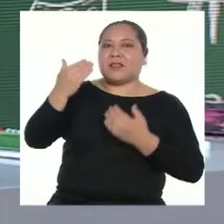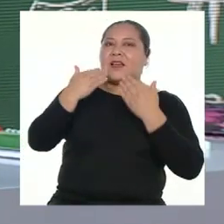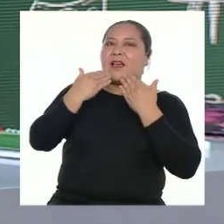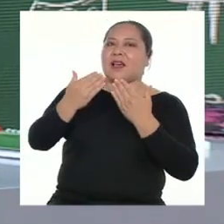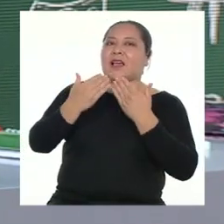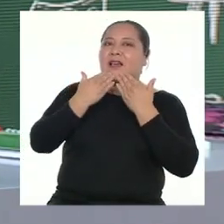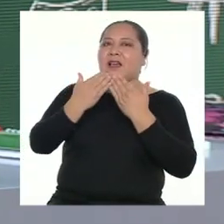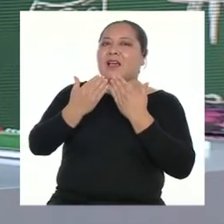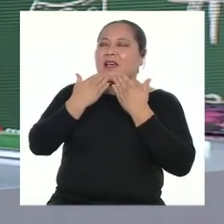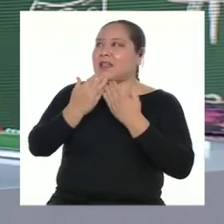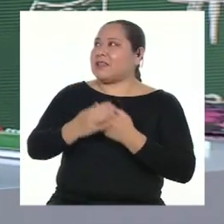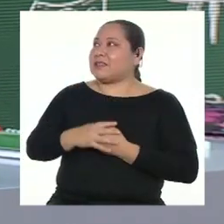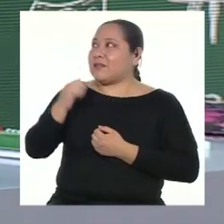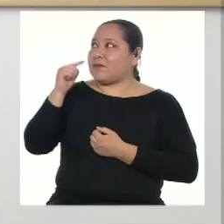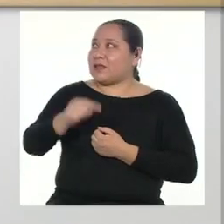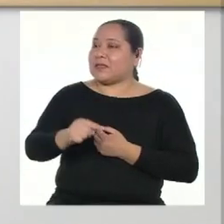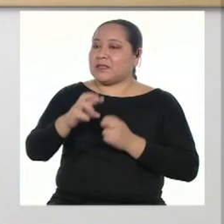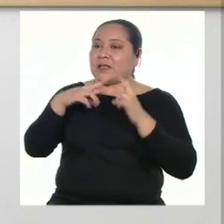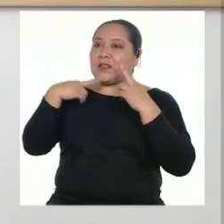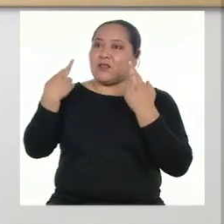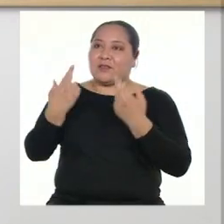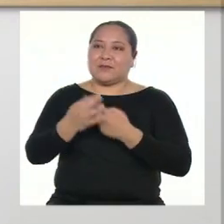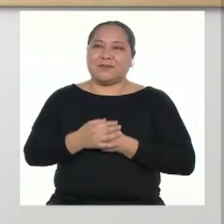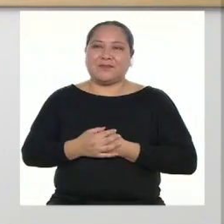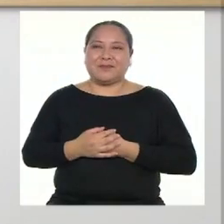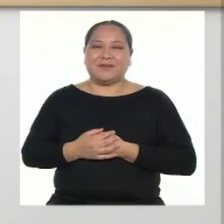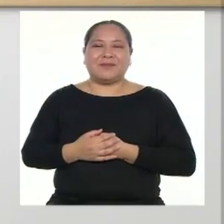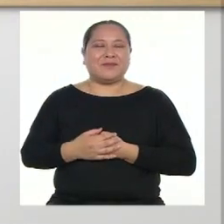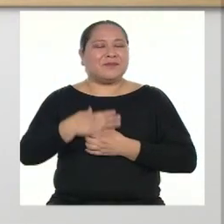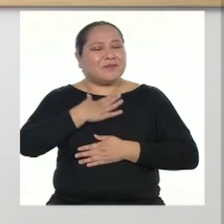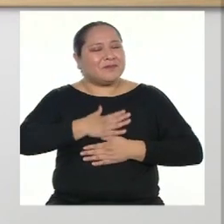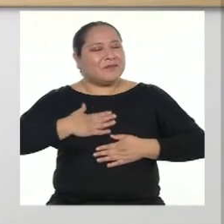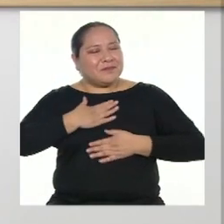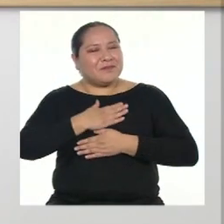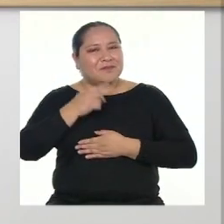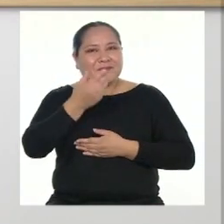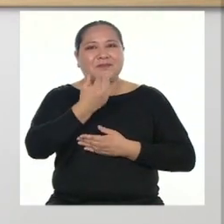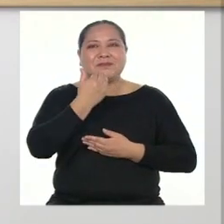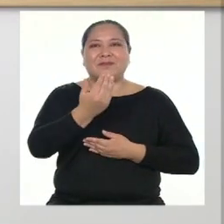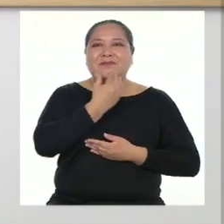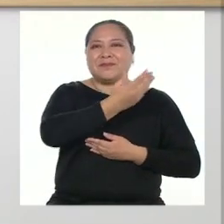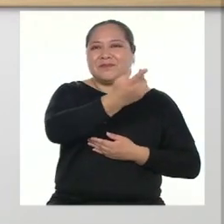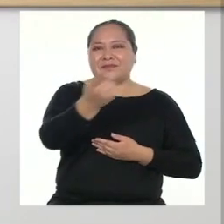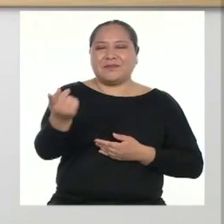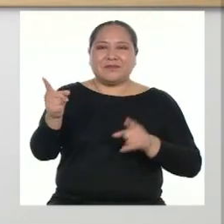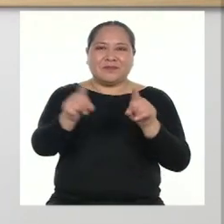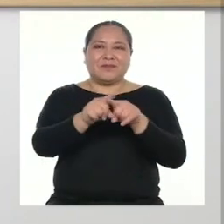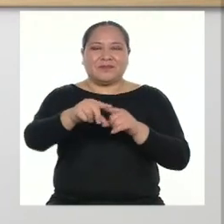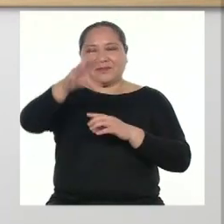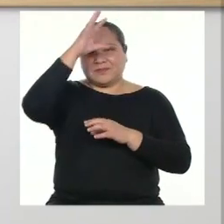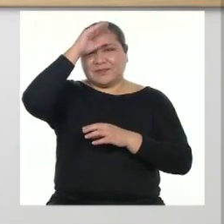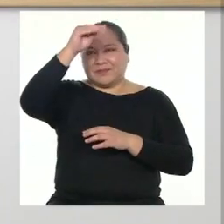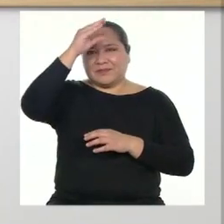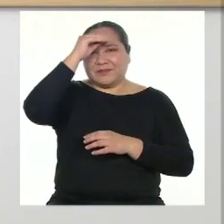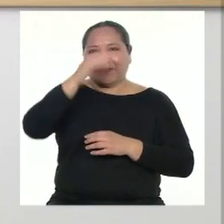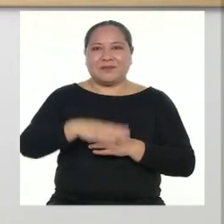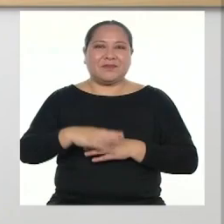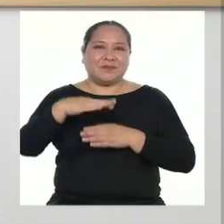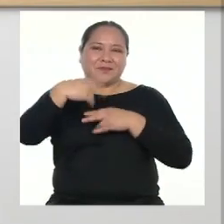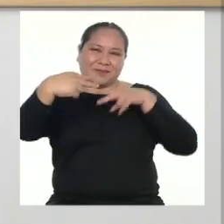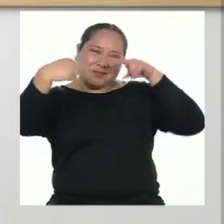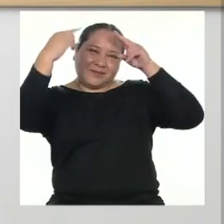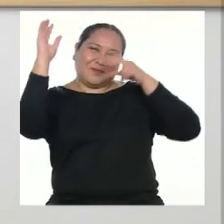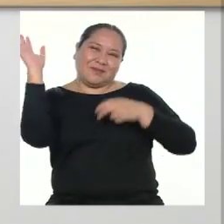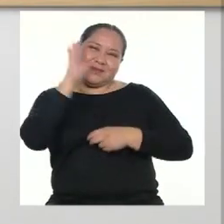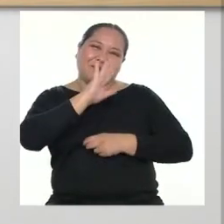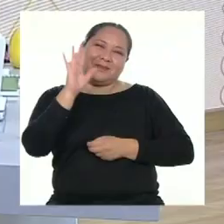gracias por acompañarnos en esta sesión. El gusto es mío, Yanira. Gracias a ustedes también, chicas y chicos. ¡Hasta la